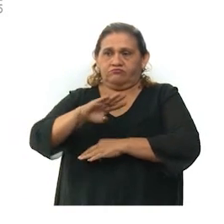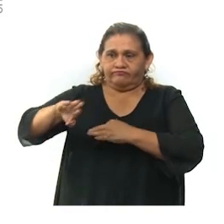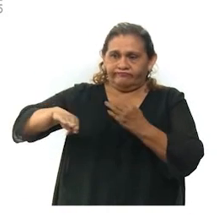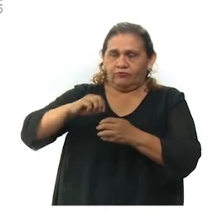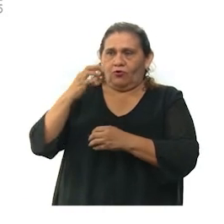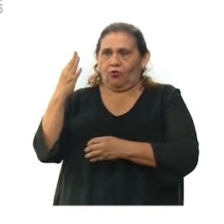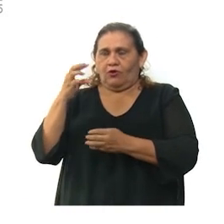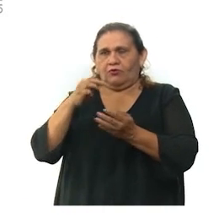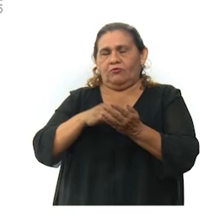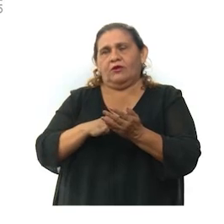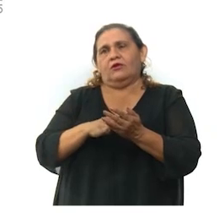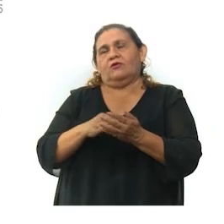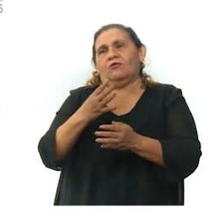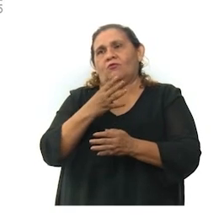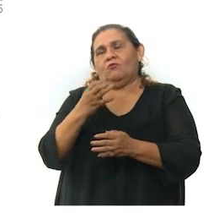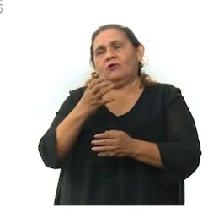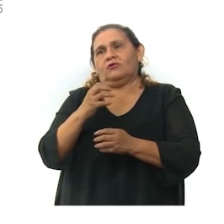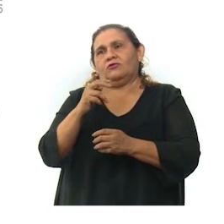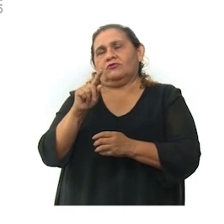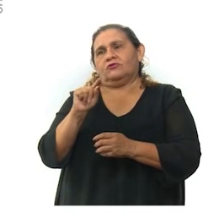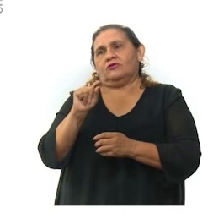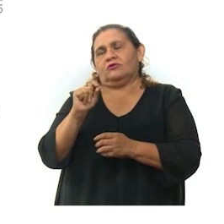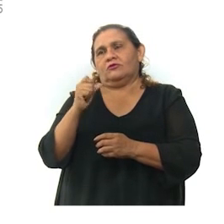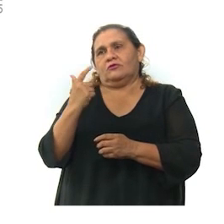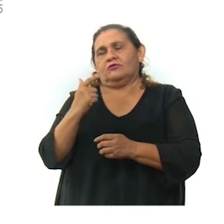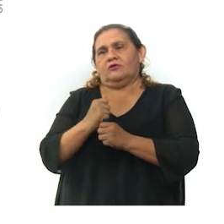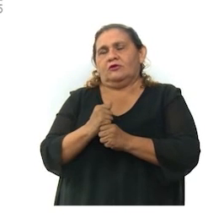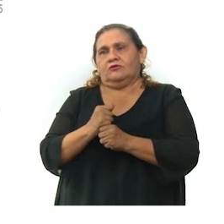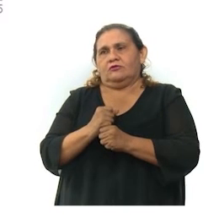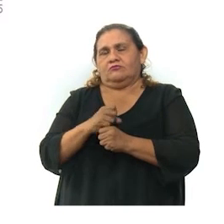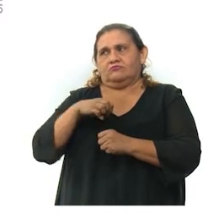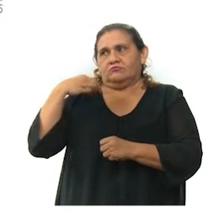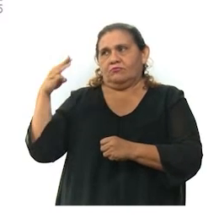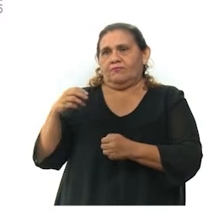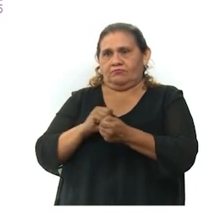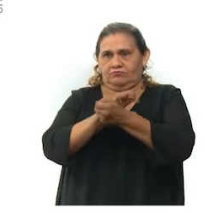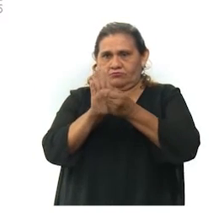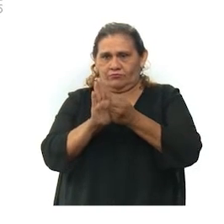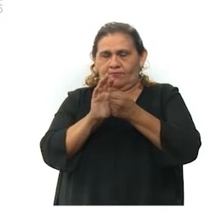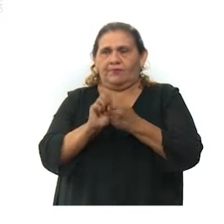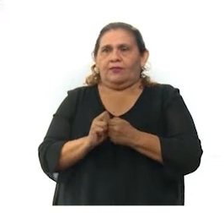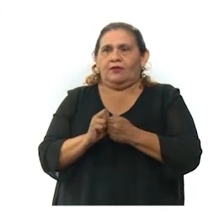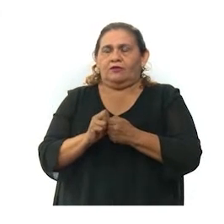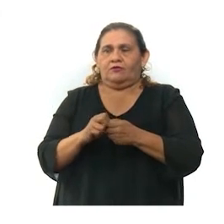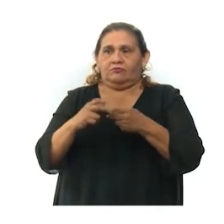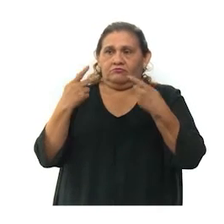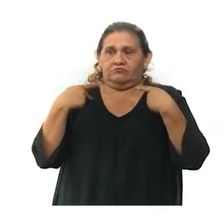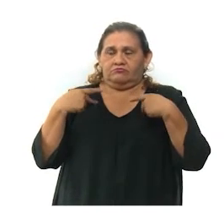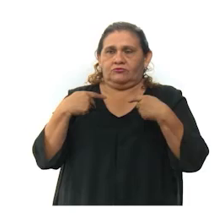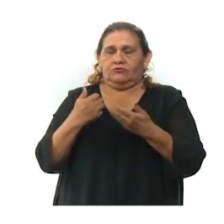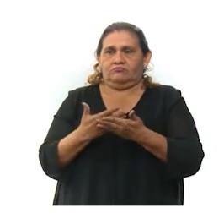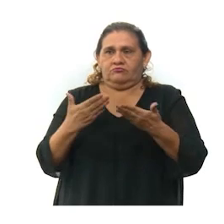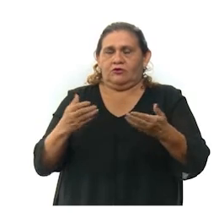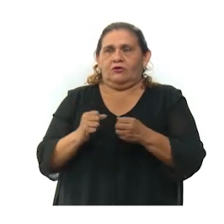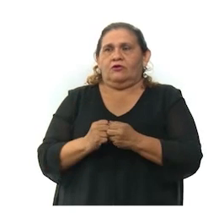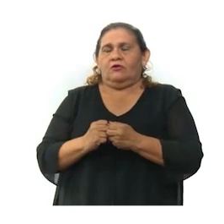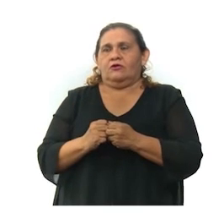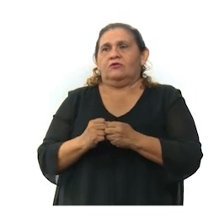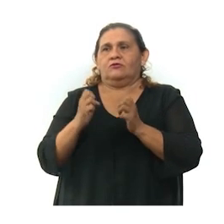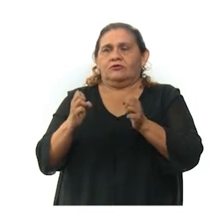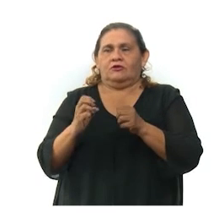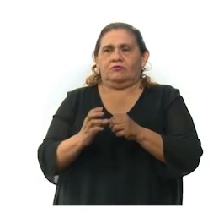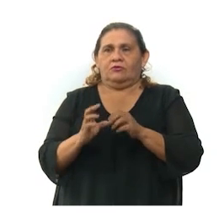,497 las personas fallecidas a causa del coronavirus. De los casos activos, 2,191 están